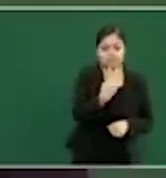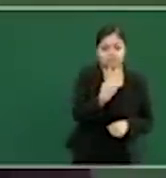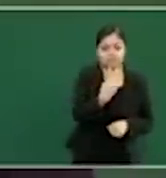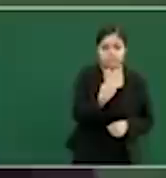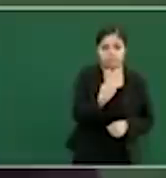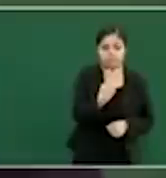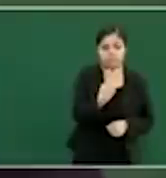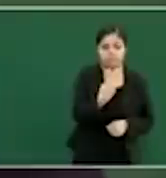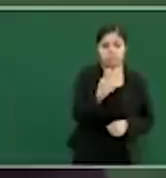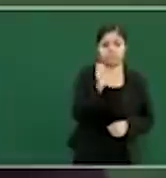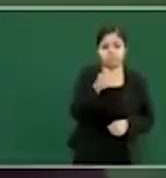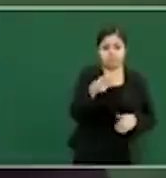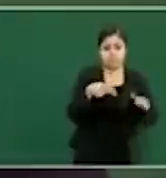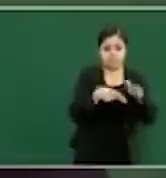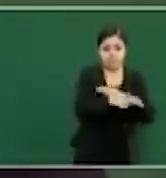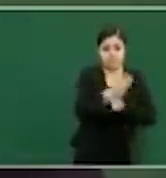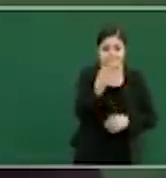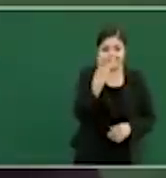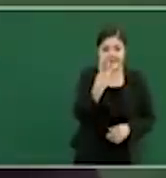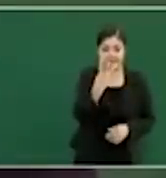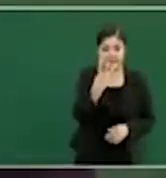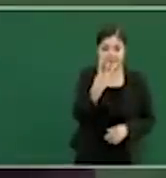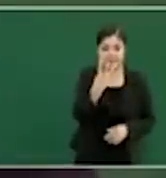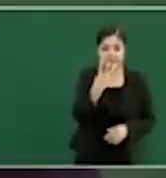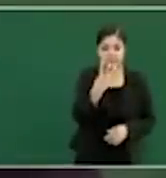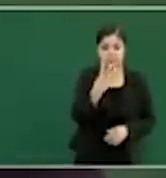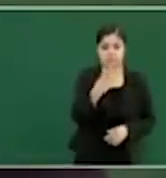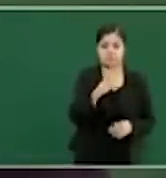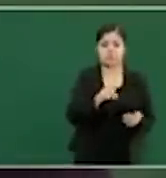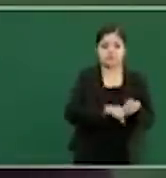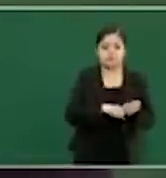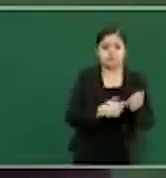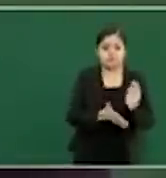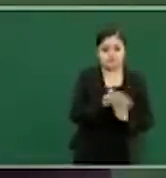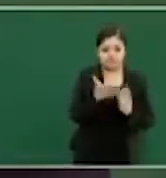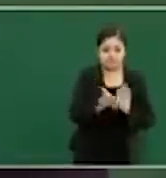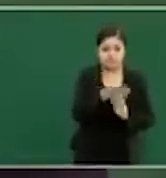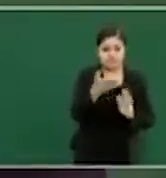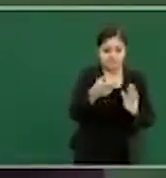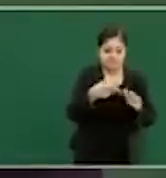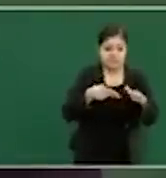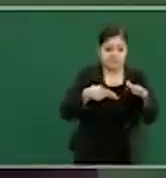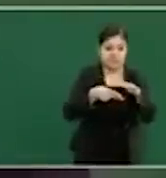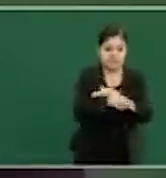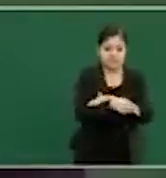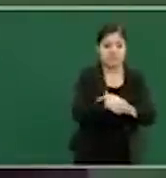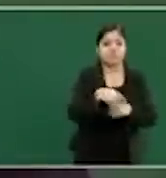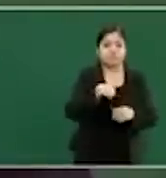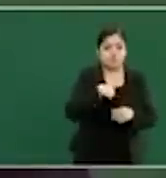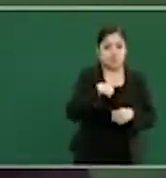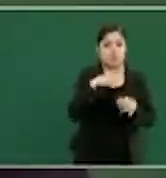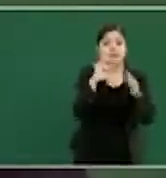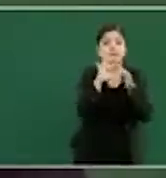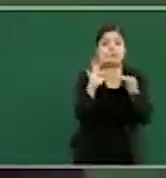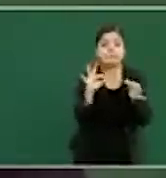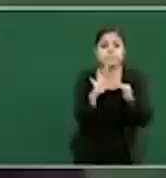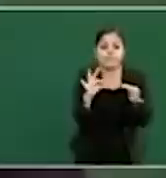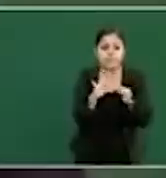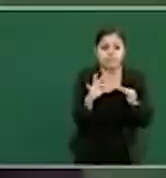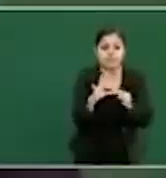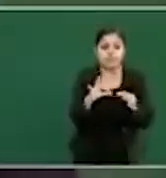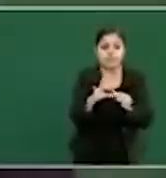la línea 3, la construcción del tren. Les explico,